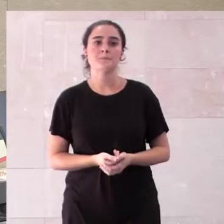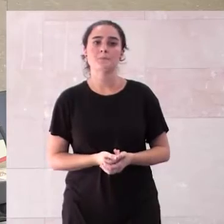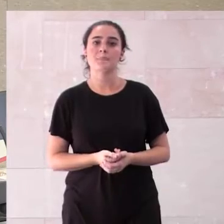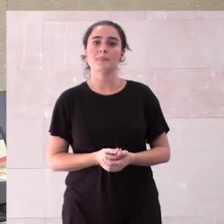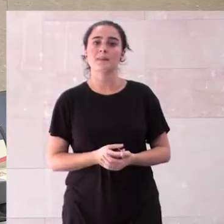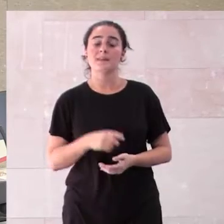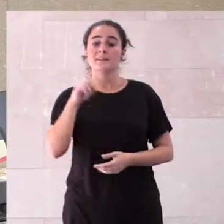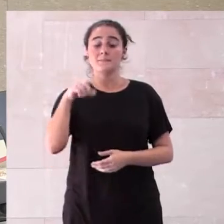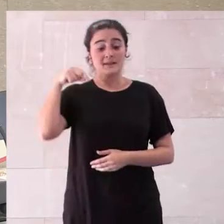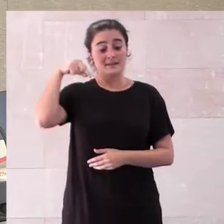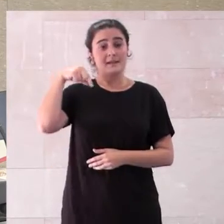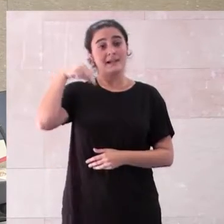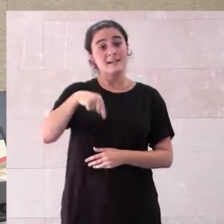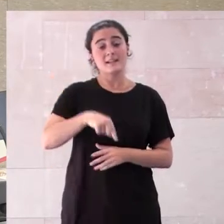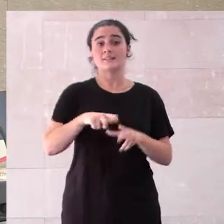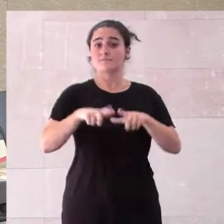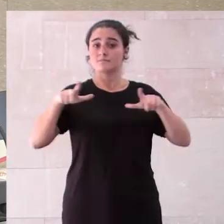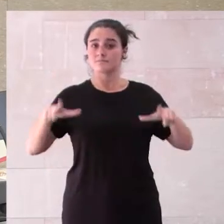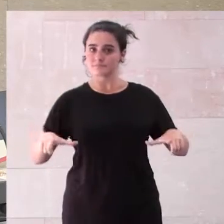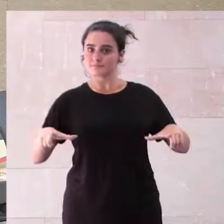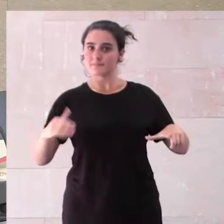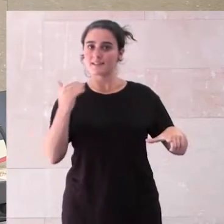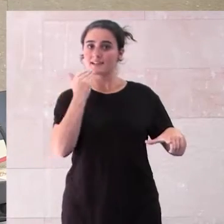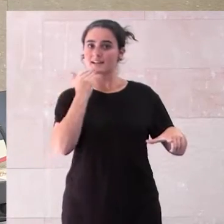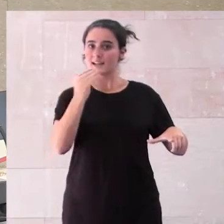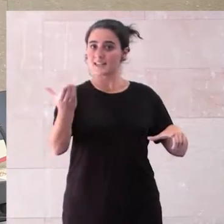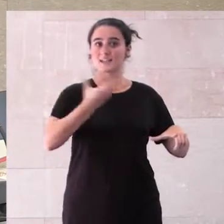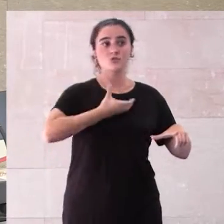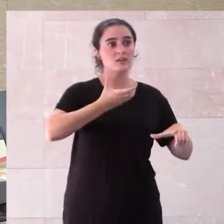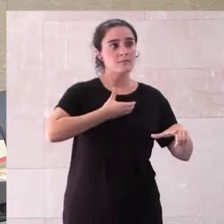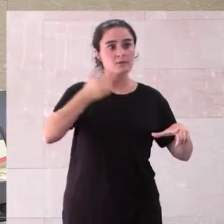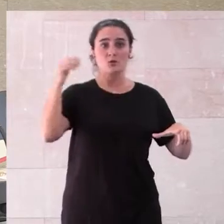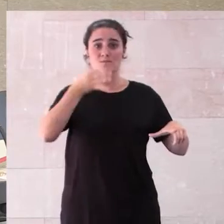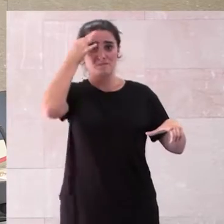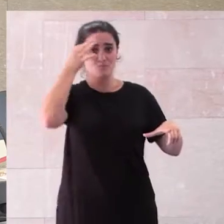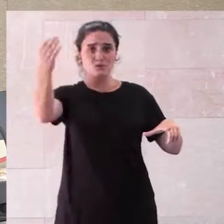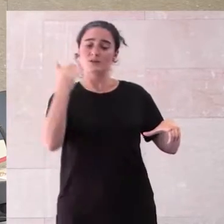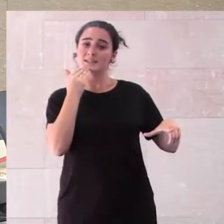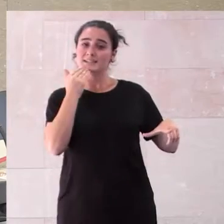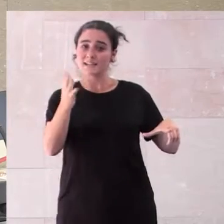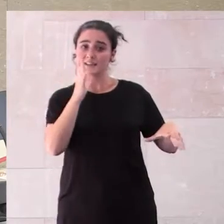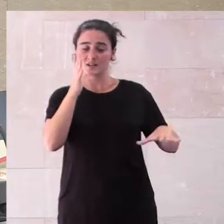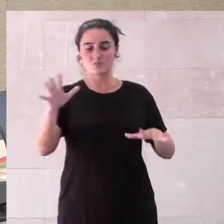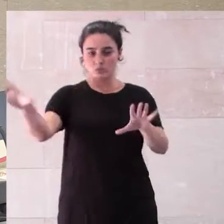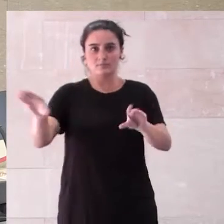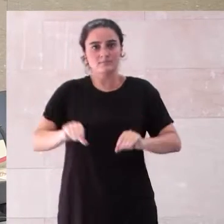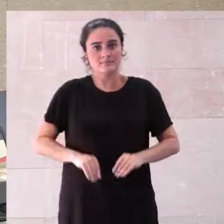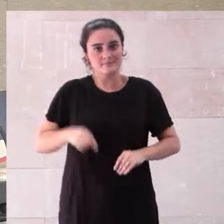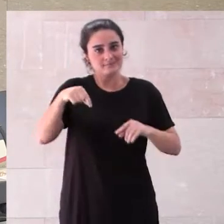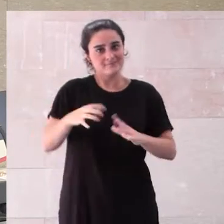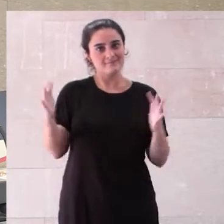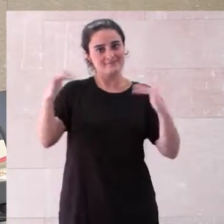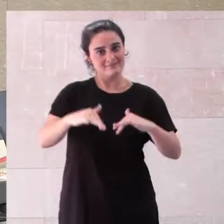Eraberean Irurez Gaunako udalari eta Aziluko herriari ere mila esker ekitaldi hau hartzeagatik eta bueno,